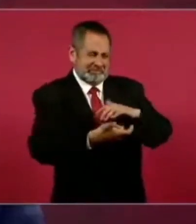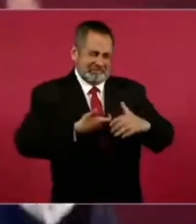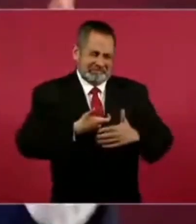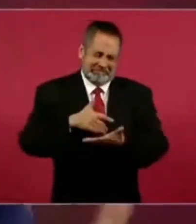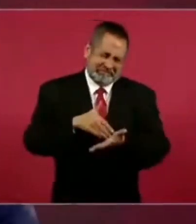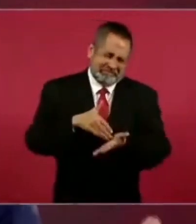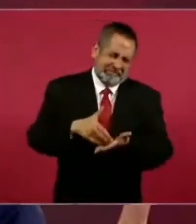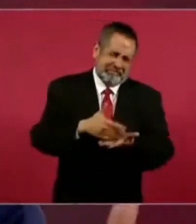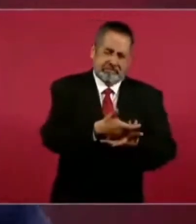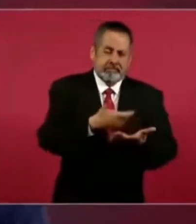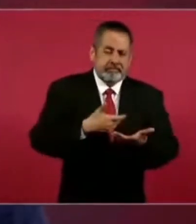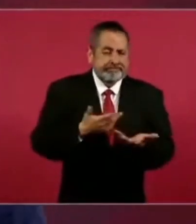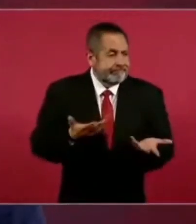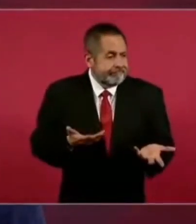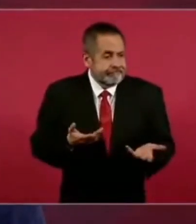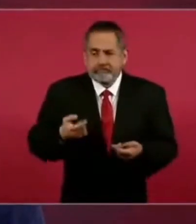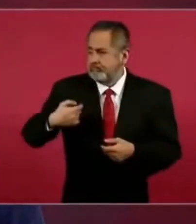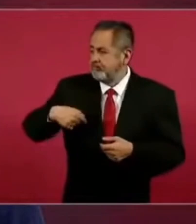¿en quién confiar?